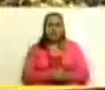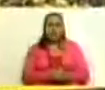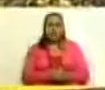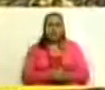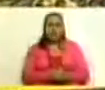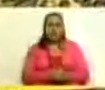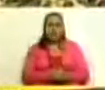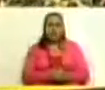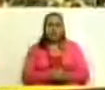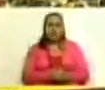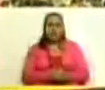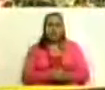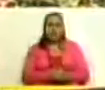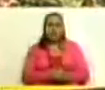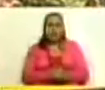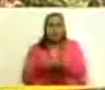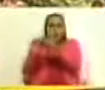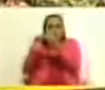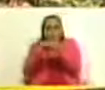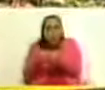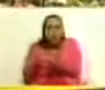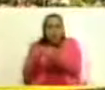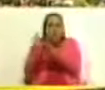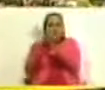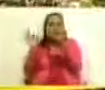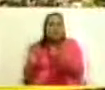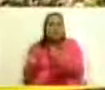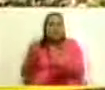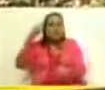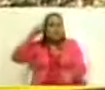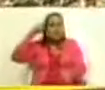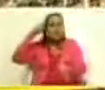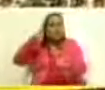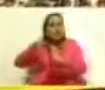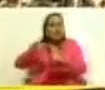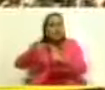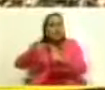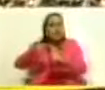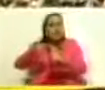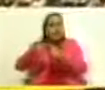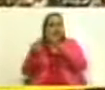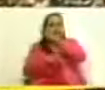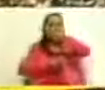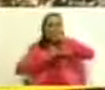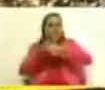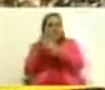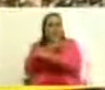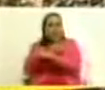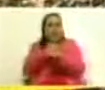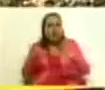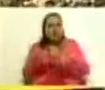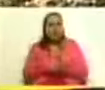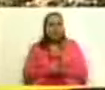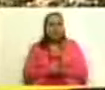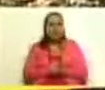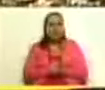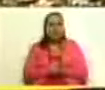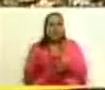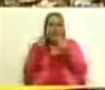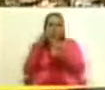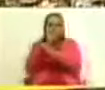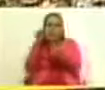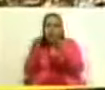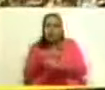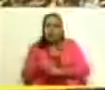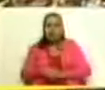Tenemos que patentar el método de la democracia de base, la democracia directa, la democracia verdadera. Y el método es el